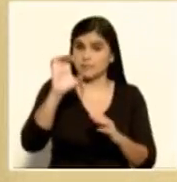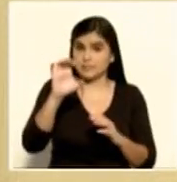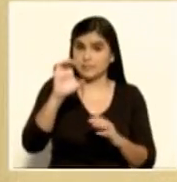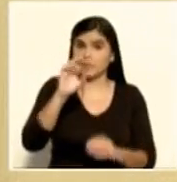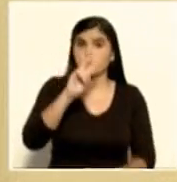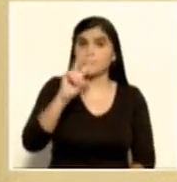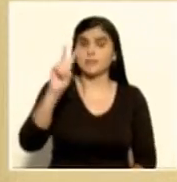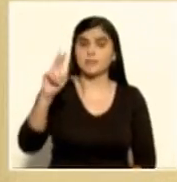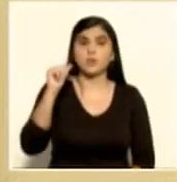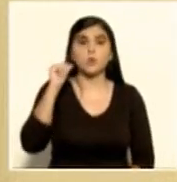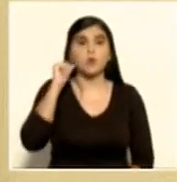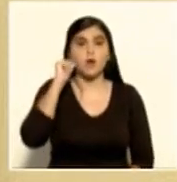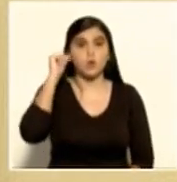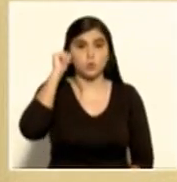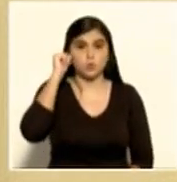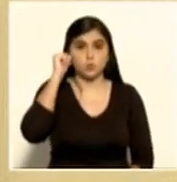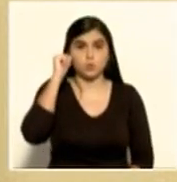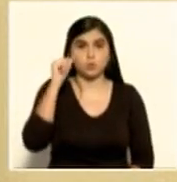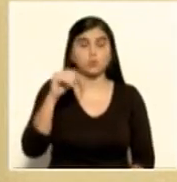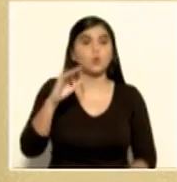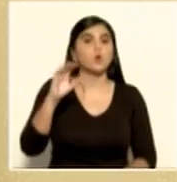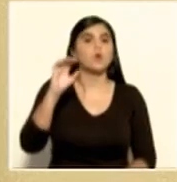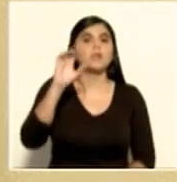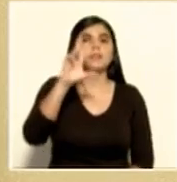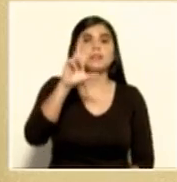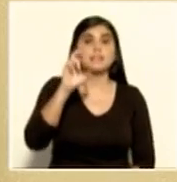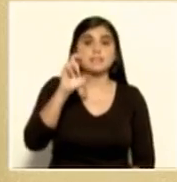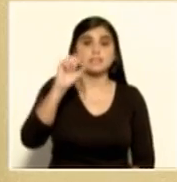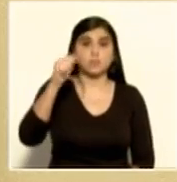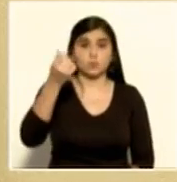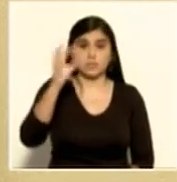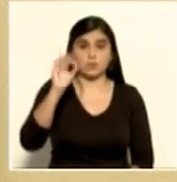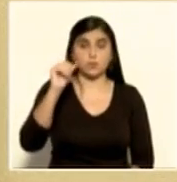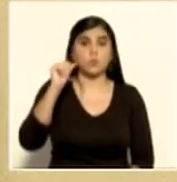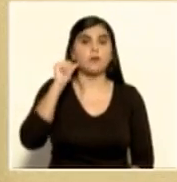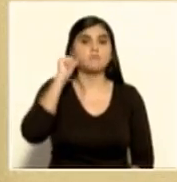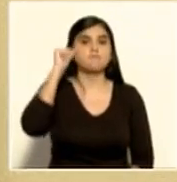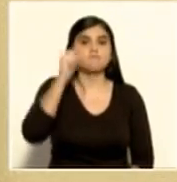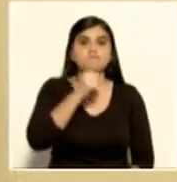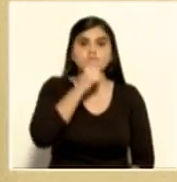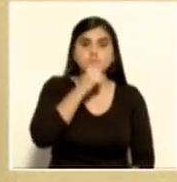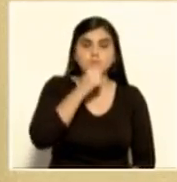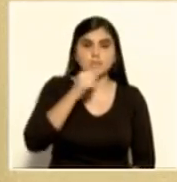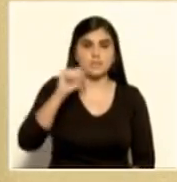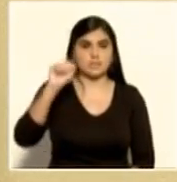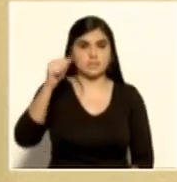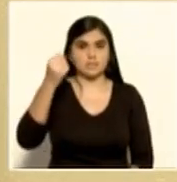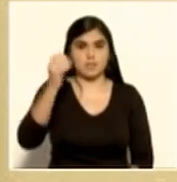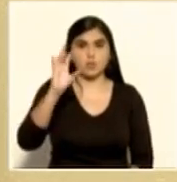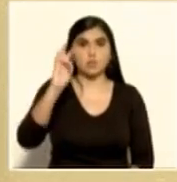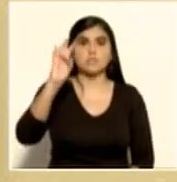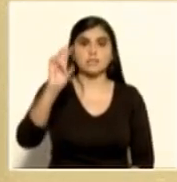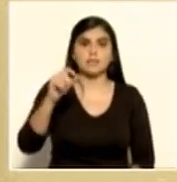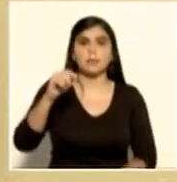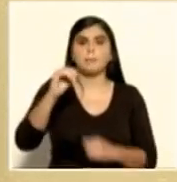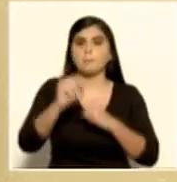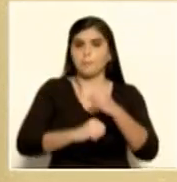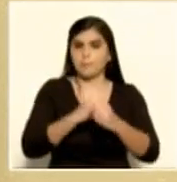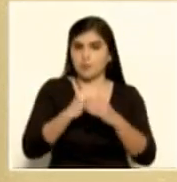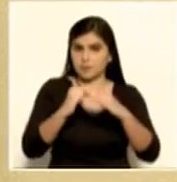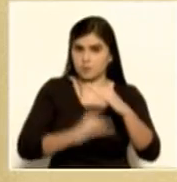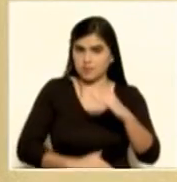5.522 adultos, son 319 personas mayores y 917 menores de edad, con 87 que se encuentran en